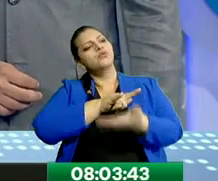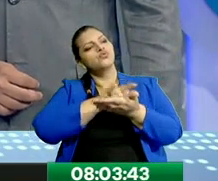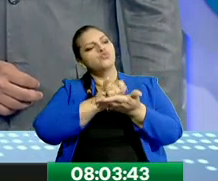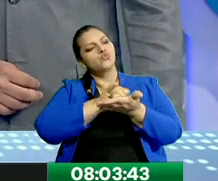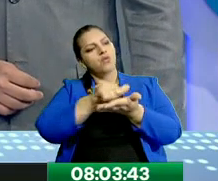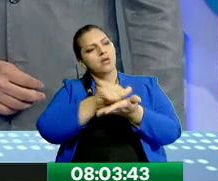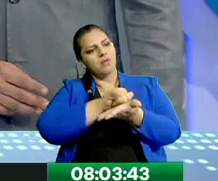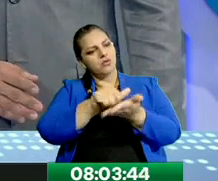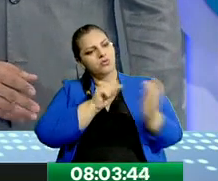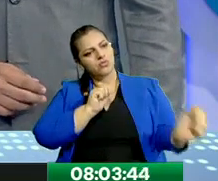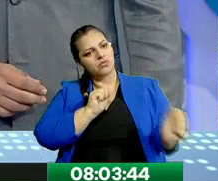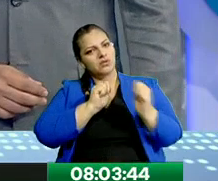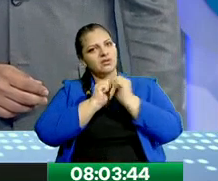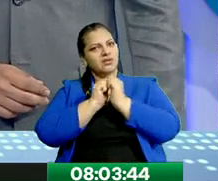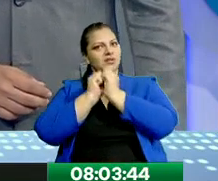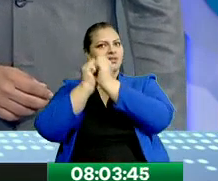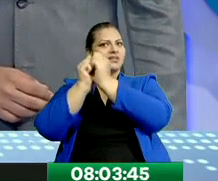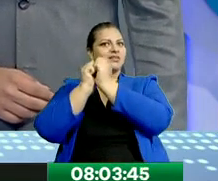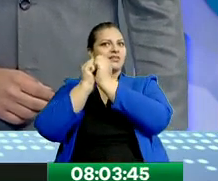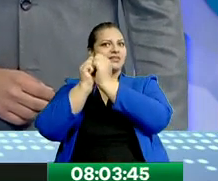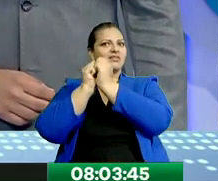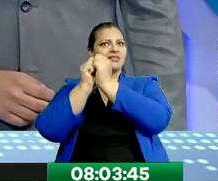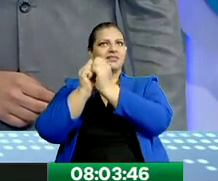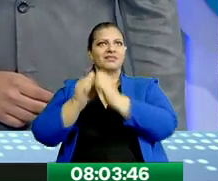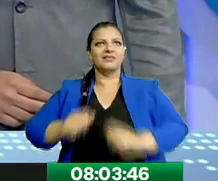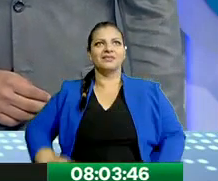por irlos a ver. $500. ¿Perdón?